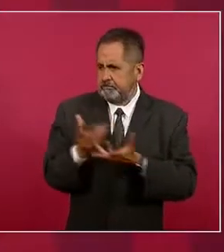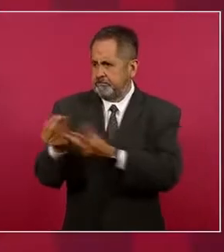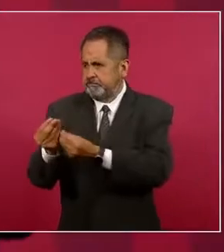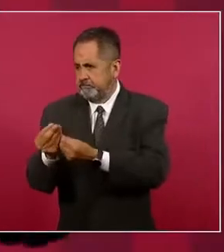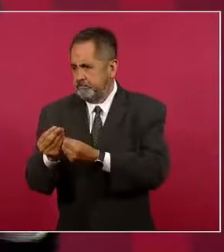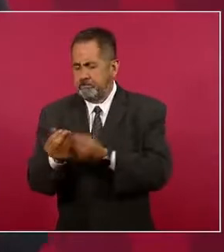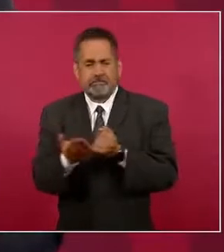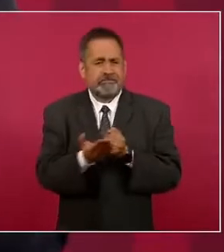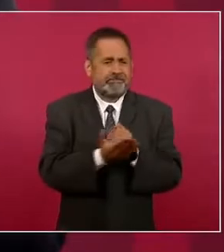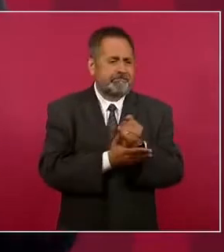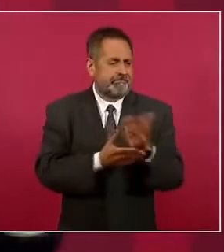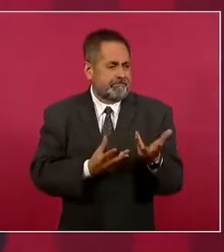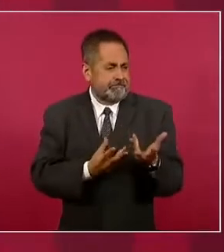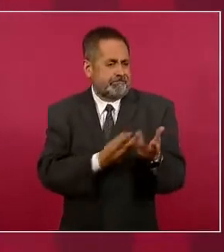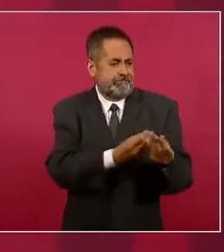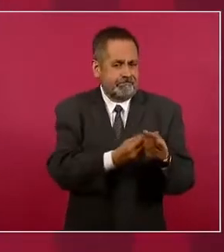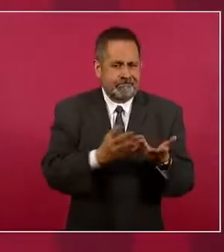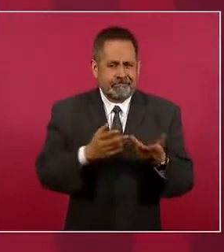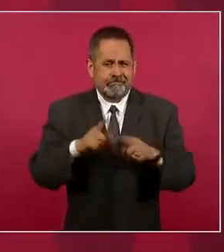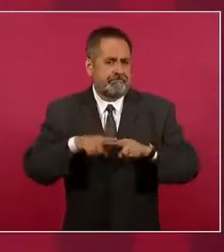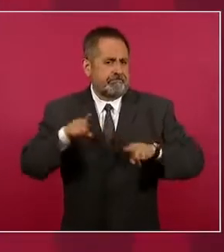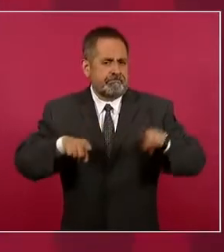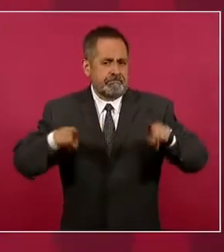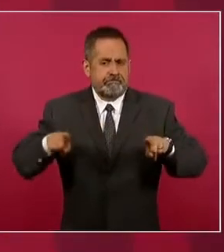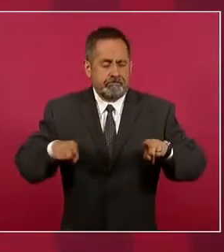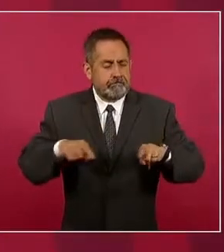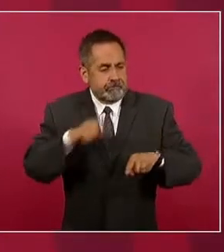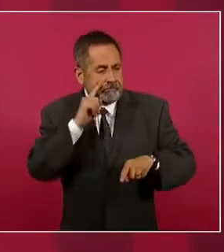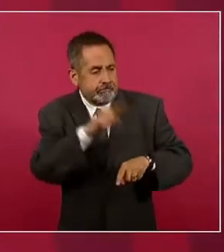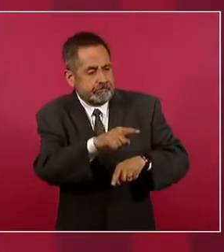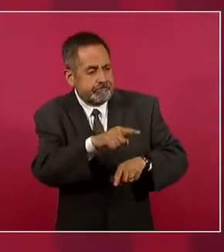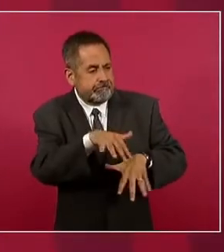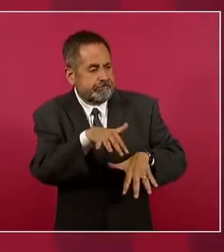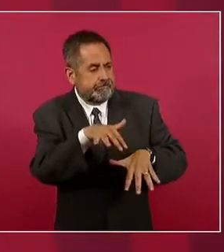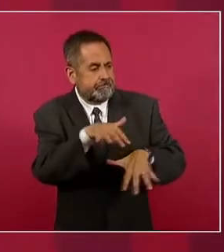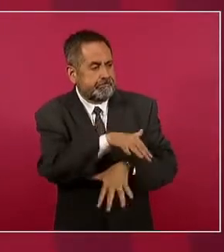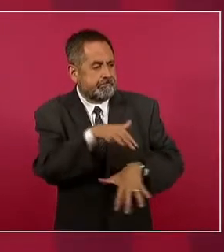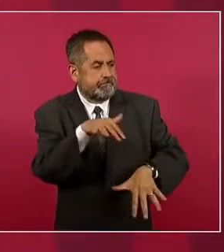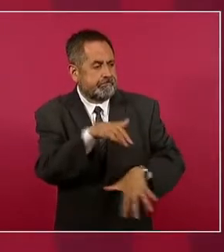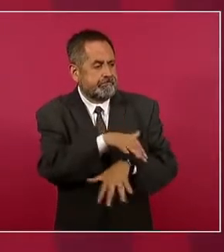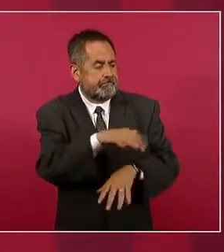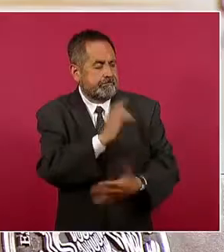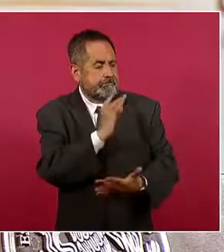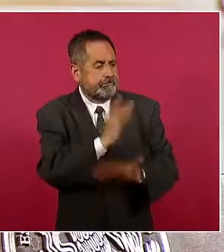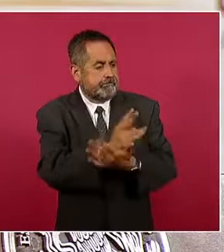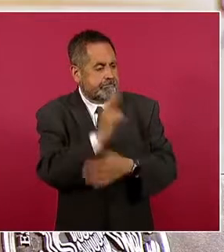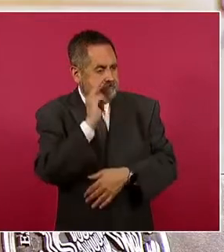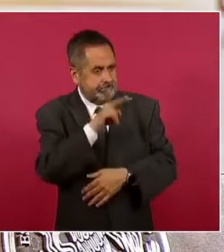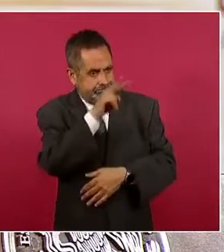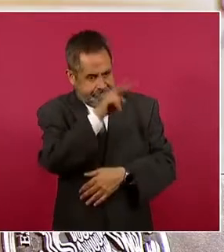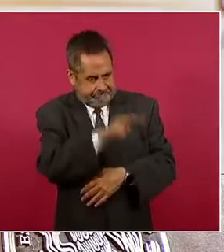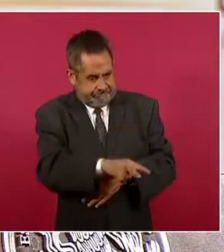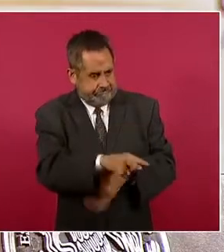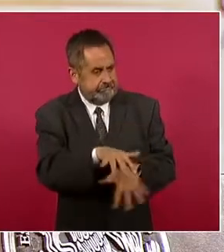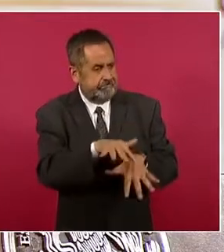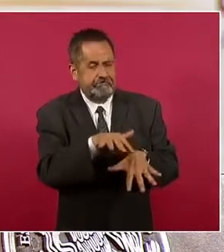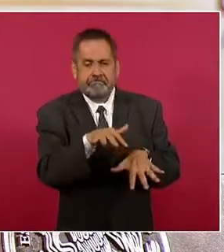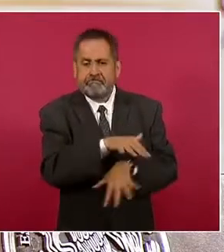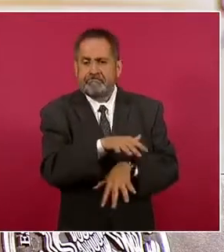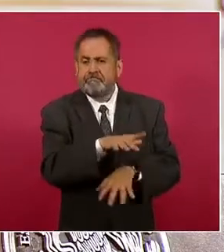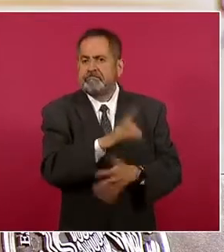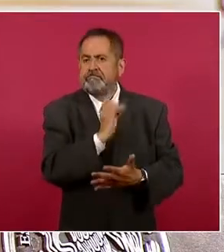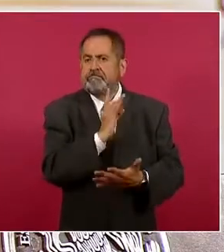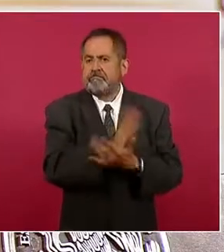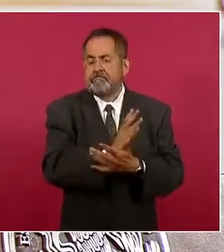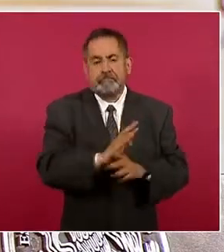pues muchos están mostrando el cobre. Y yo estoy seguro que